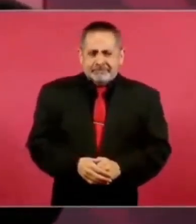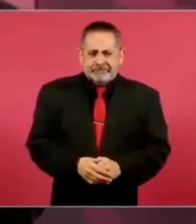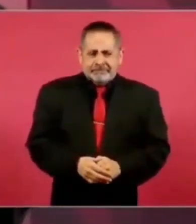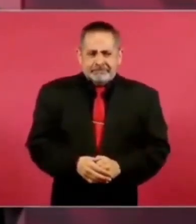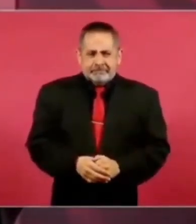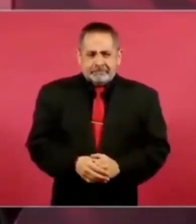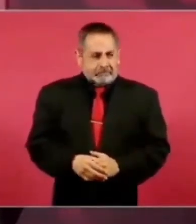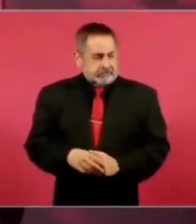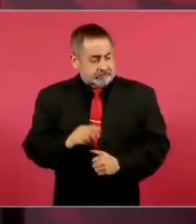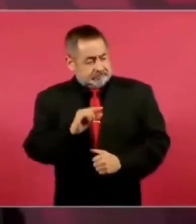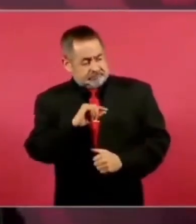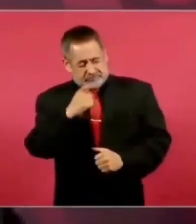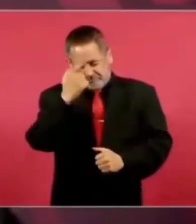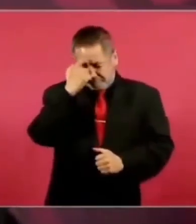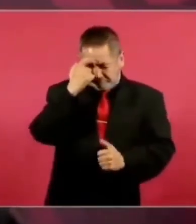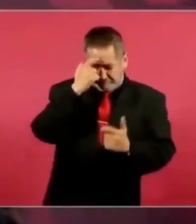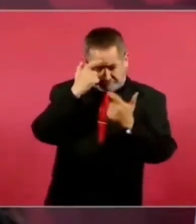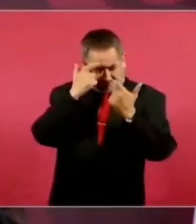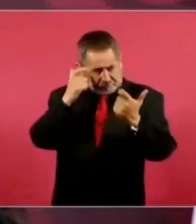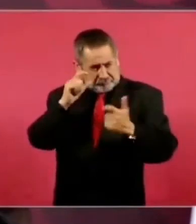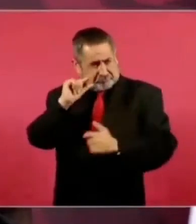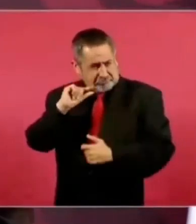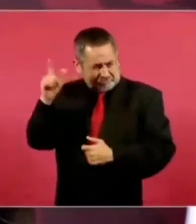una eminencia.